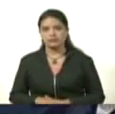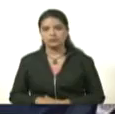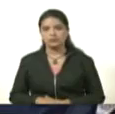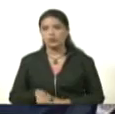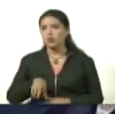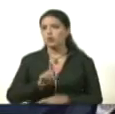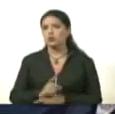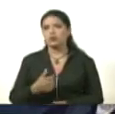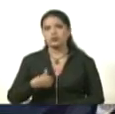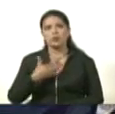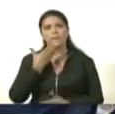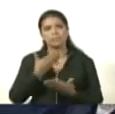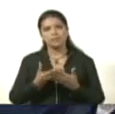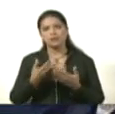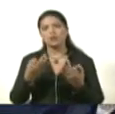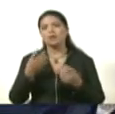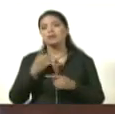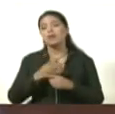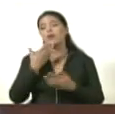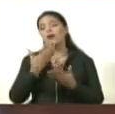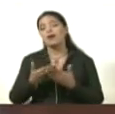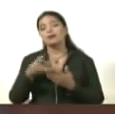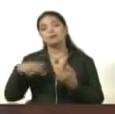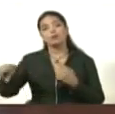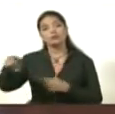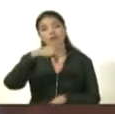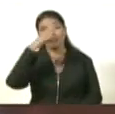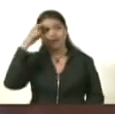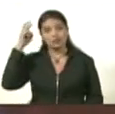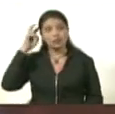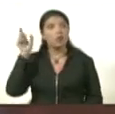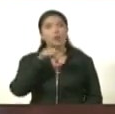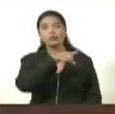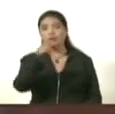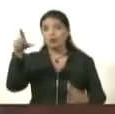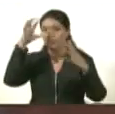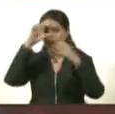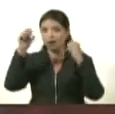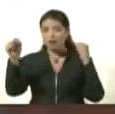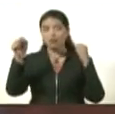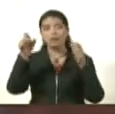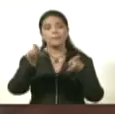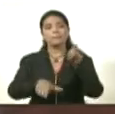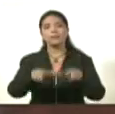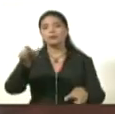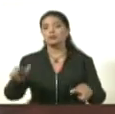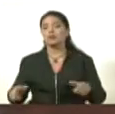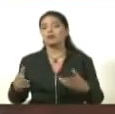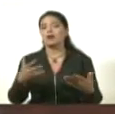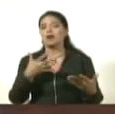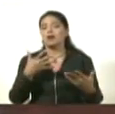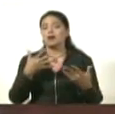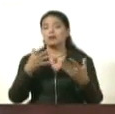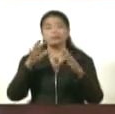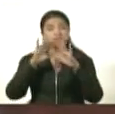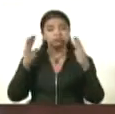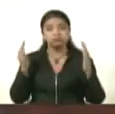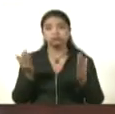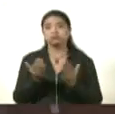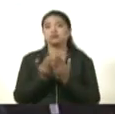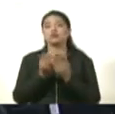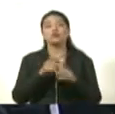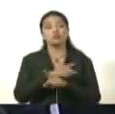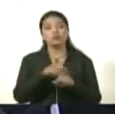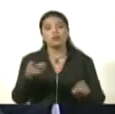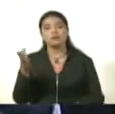pido, primero dar las gracias al canciller, a ustedes, señores embajadores y representantes diplomáticos del mundo, y que ustedes